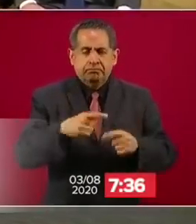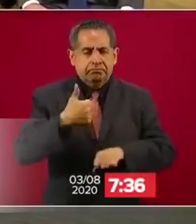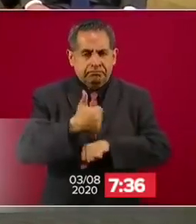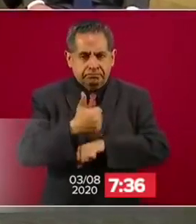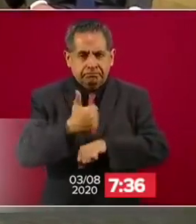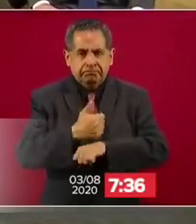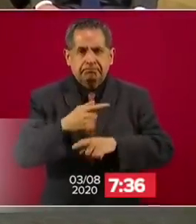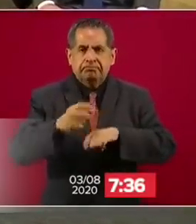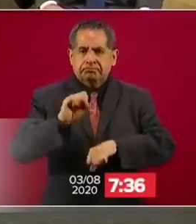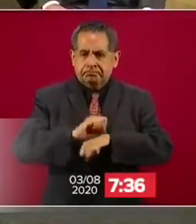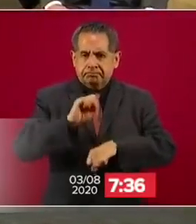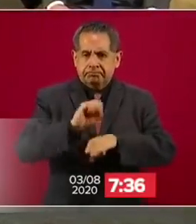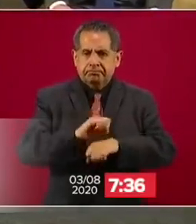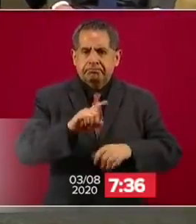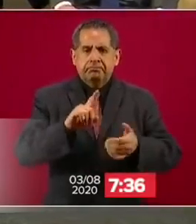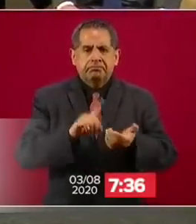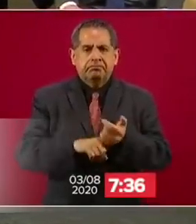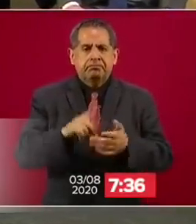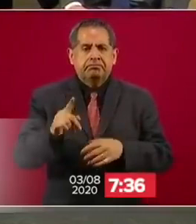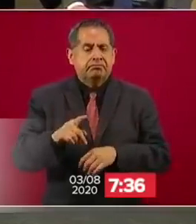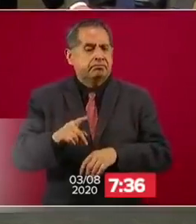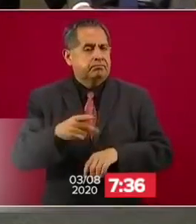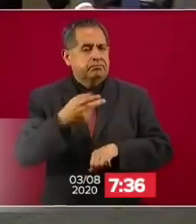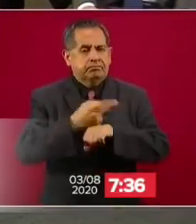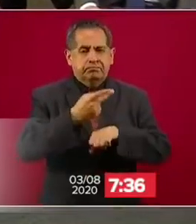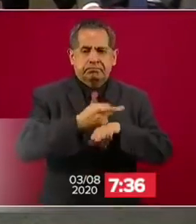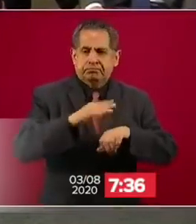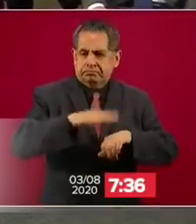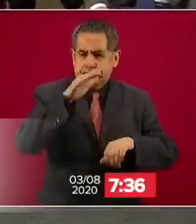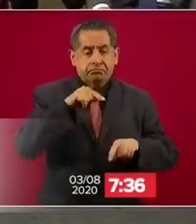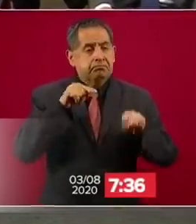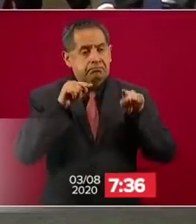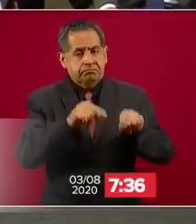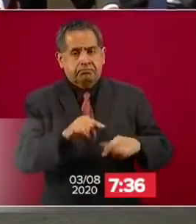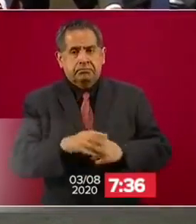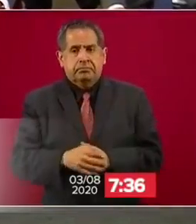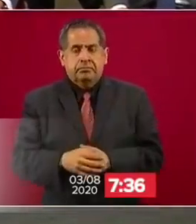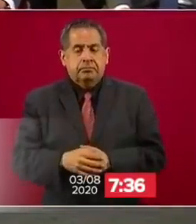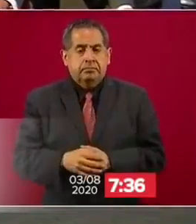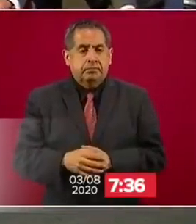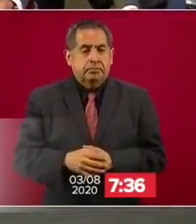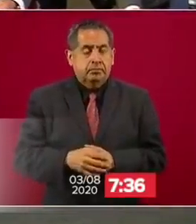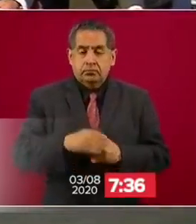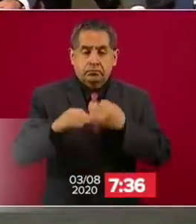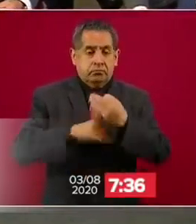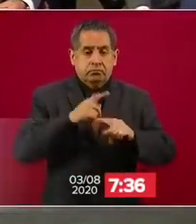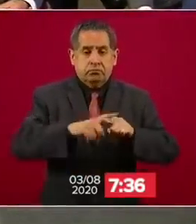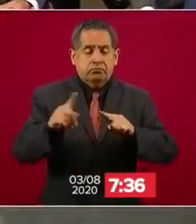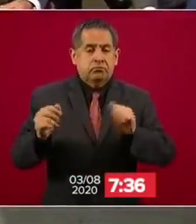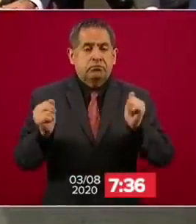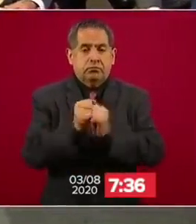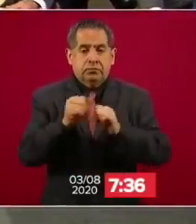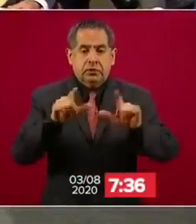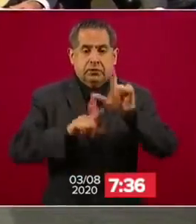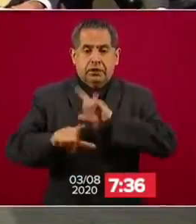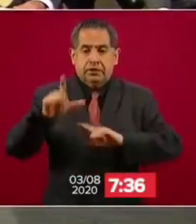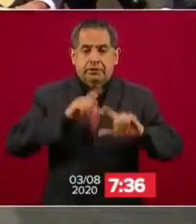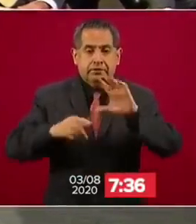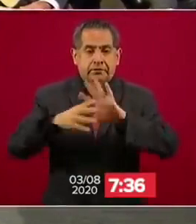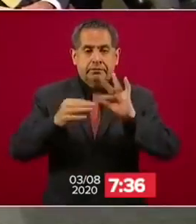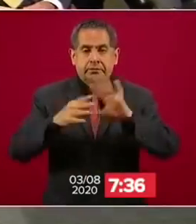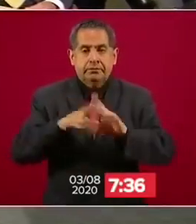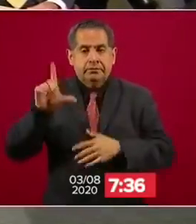primaria, secundaria y bachillerato. Todas las transmisiones contarán con lenguaje de señas